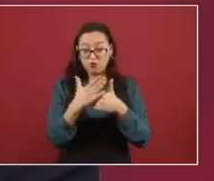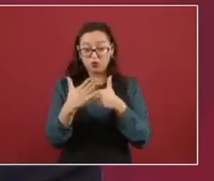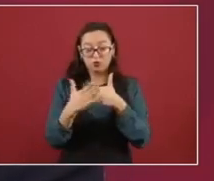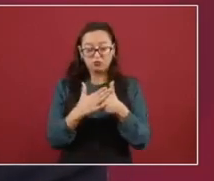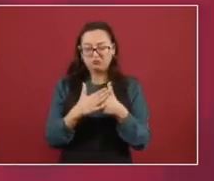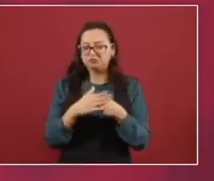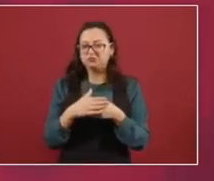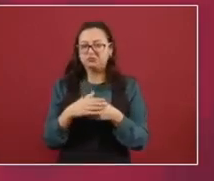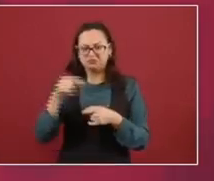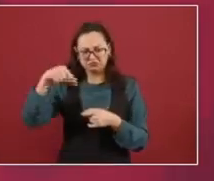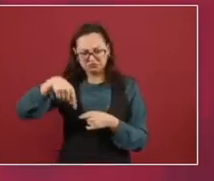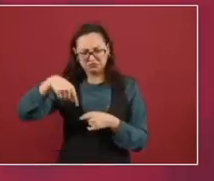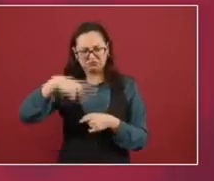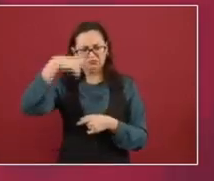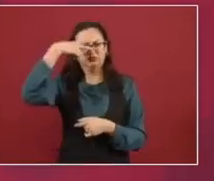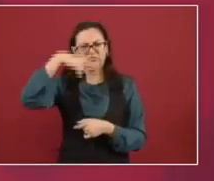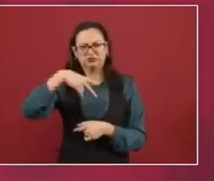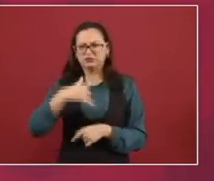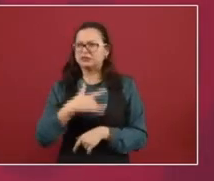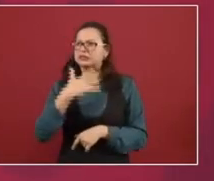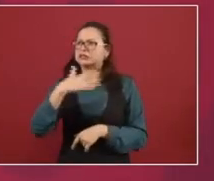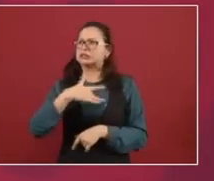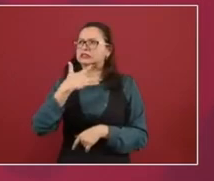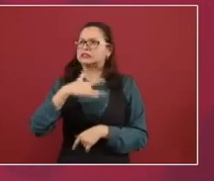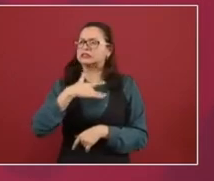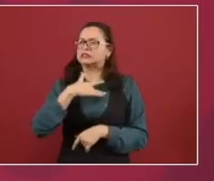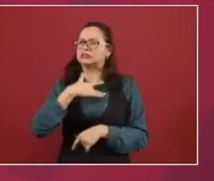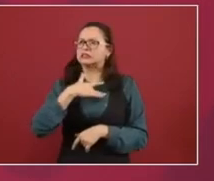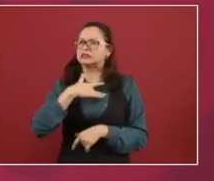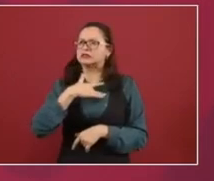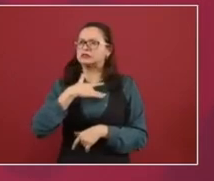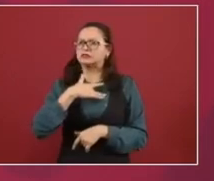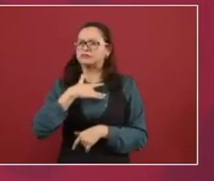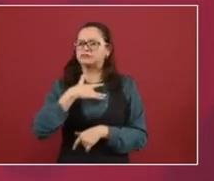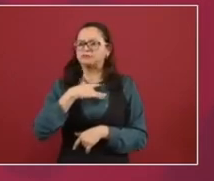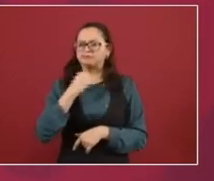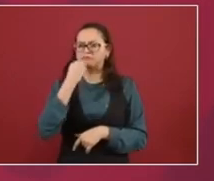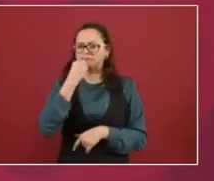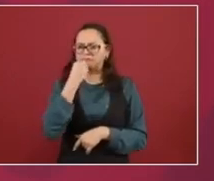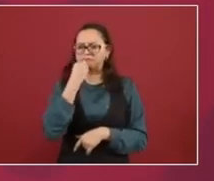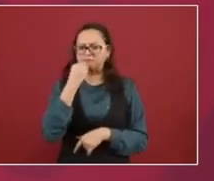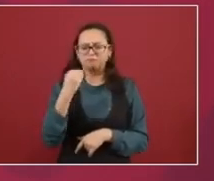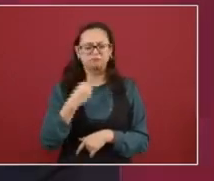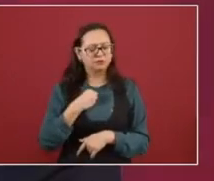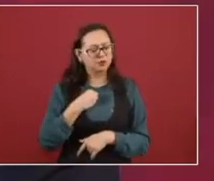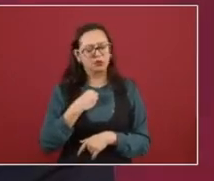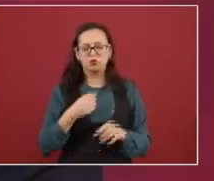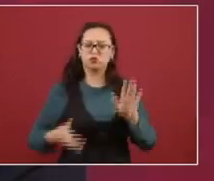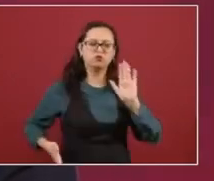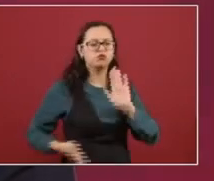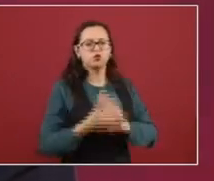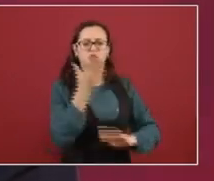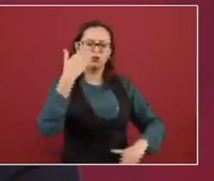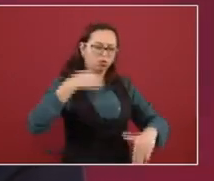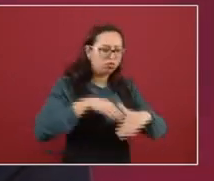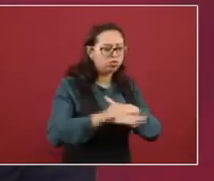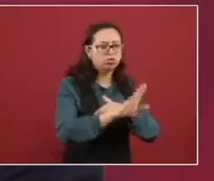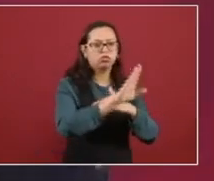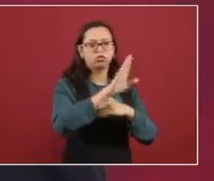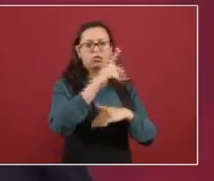no haya mexicanos que estén buscando cruzar la